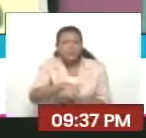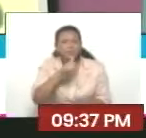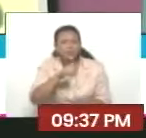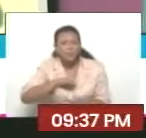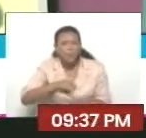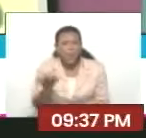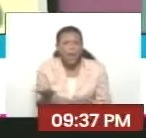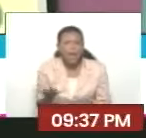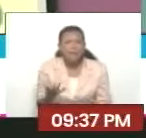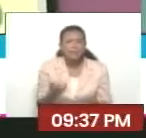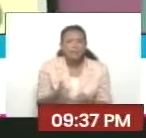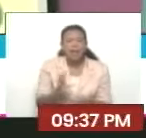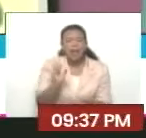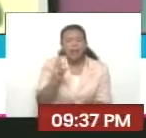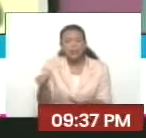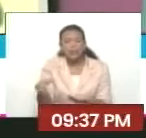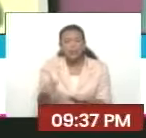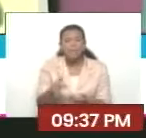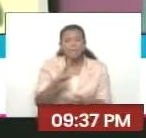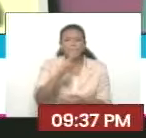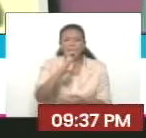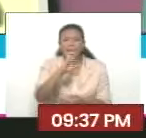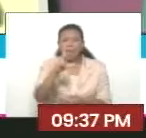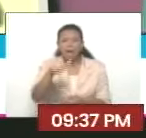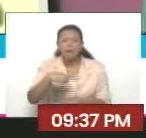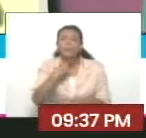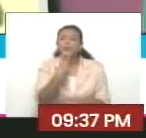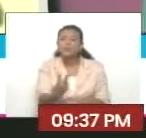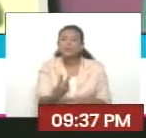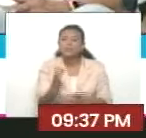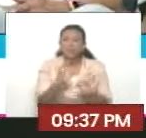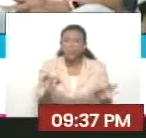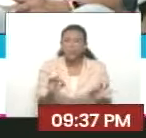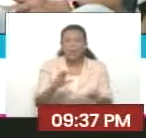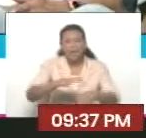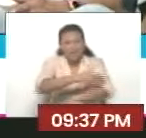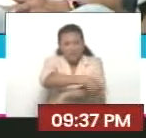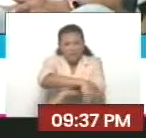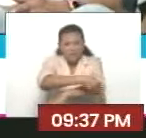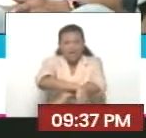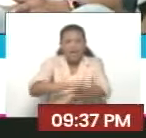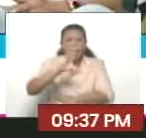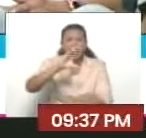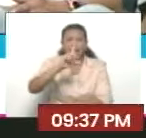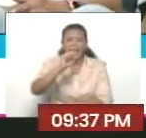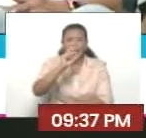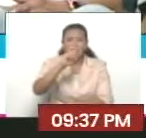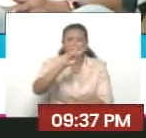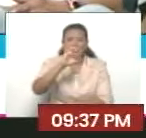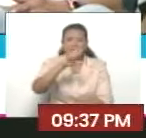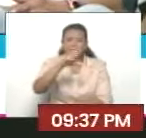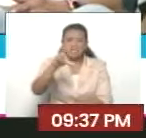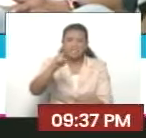reporte en La Aplicación. Leonel Velázquez, vocero principal del Poder Popular, jefe de calle de Las Clavellinas, sector Nazareno 1, solicitó